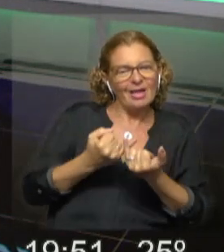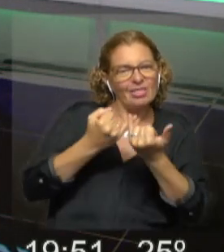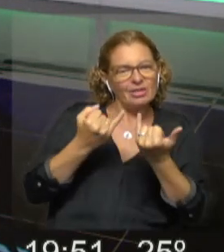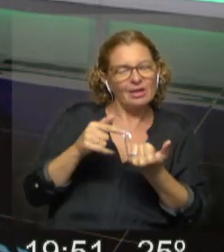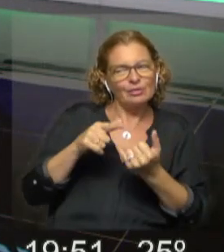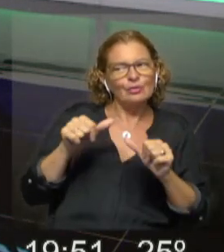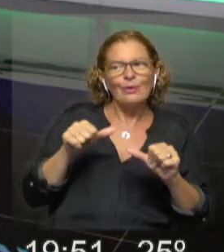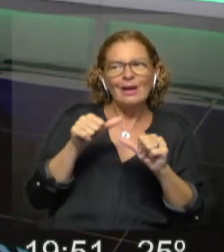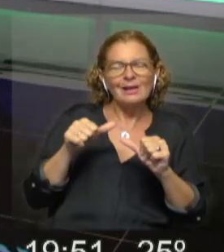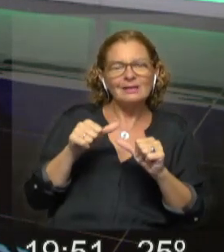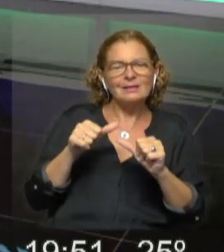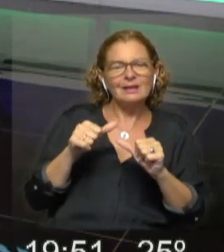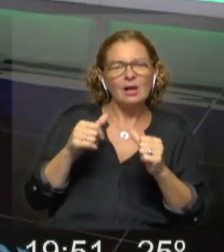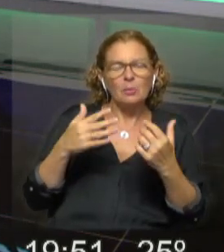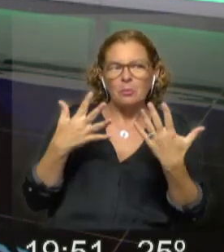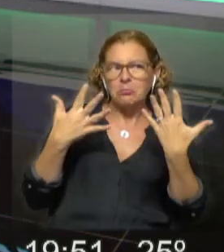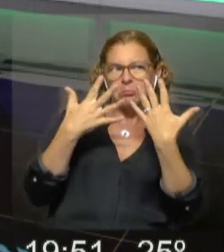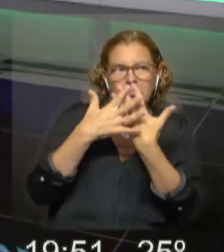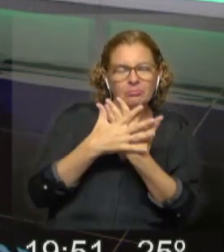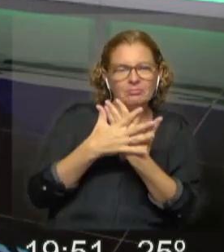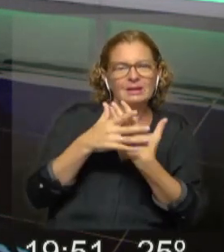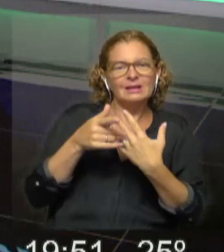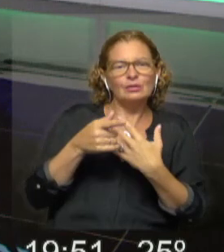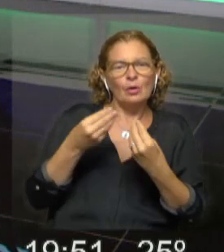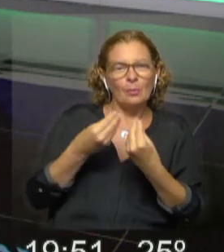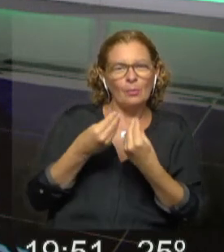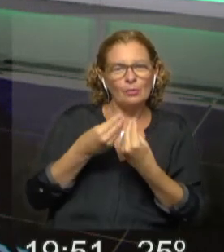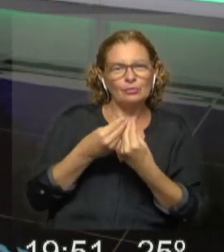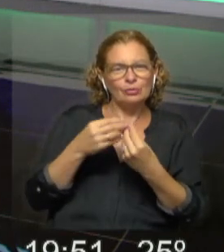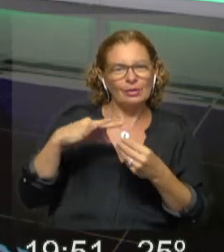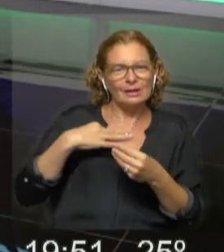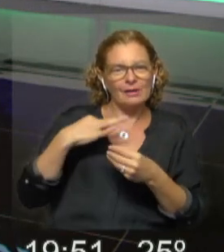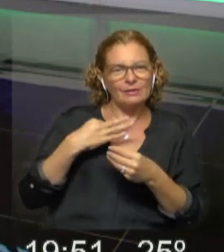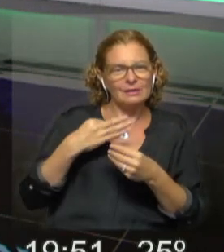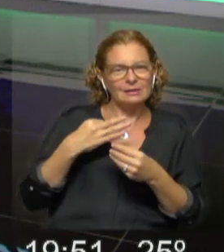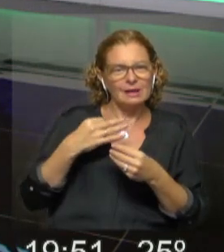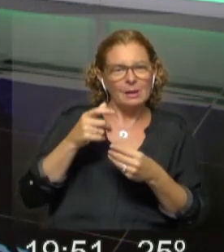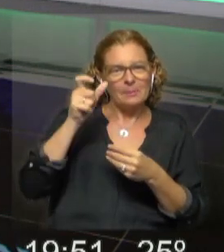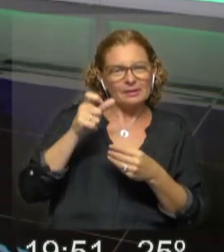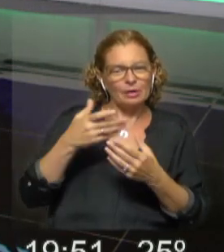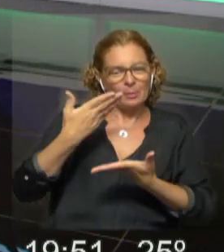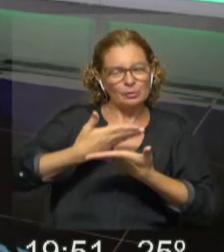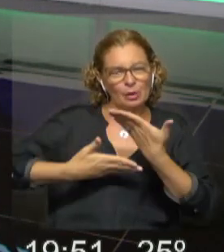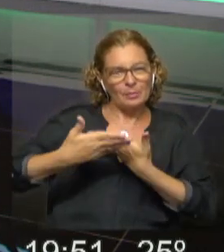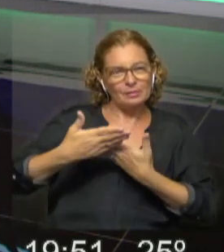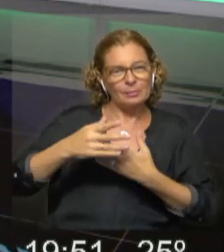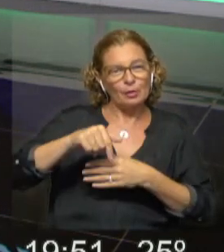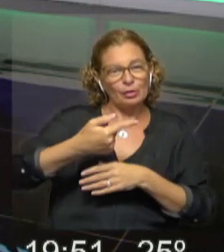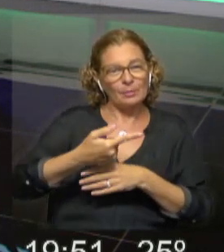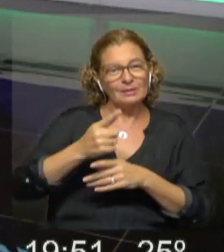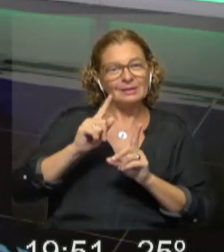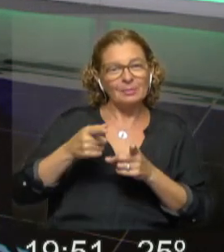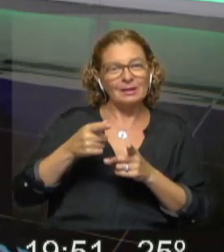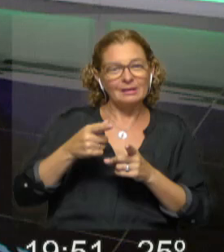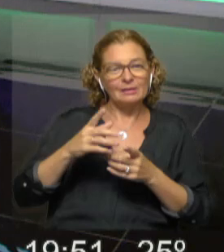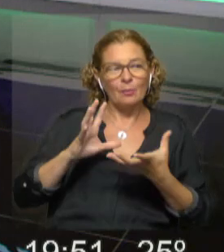genera, además de una invisibilización que tiene repercusiones en muchos aspectos de la vida de las lesbianas y que lo vamos a estar compartiendo en unos momentos, también